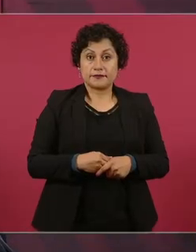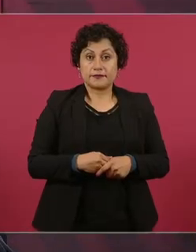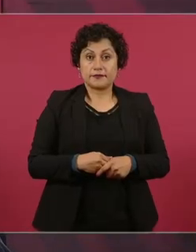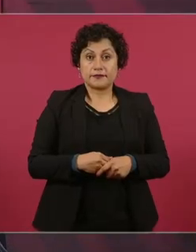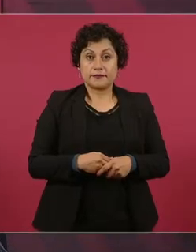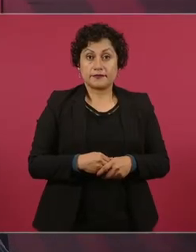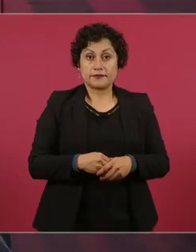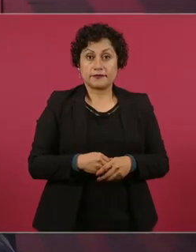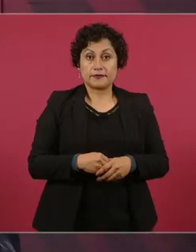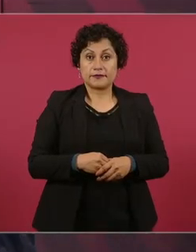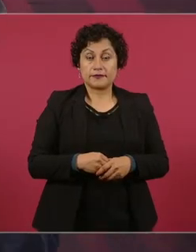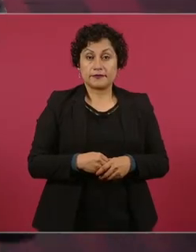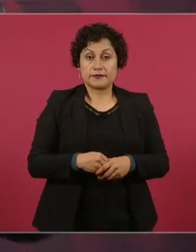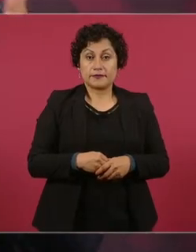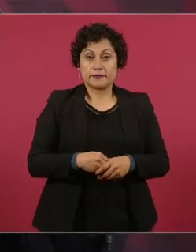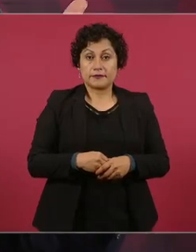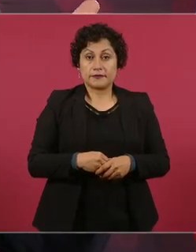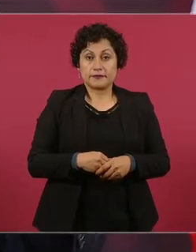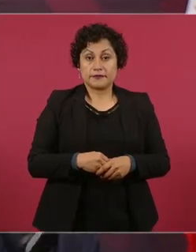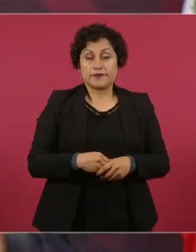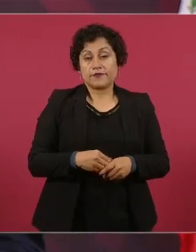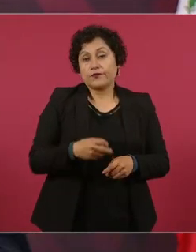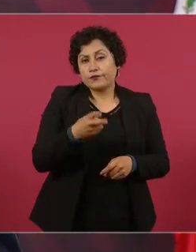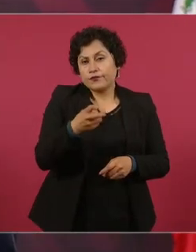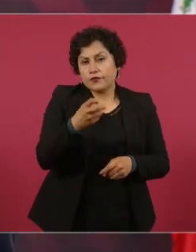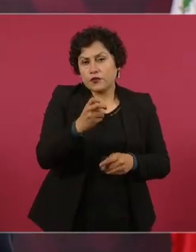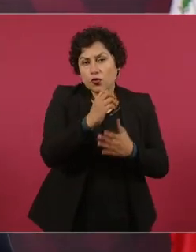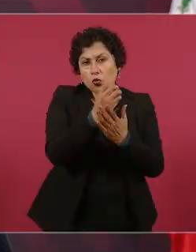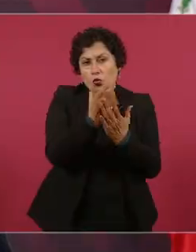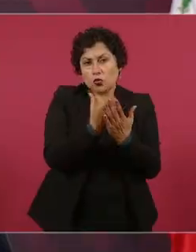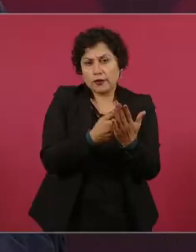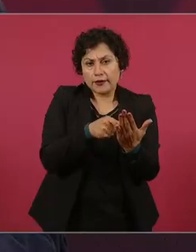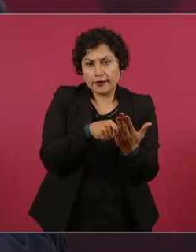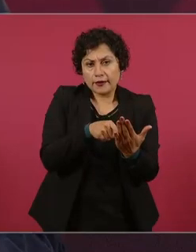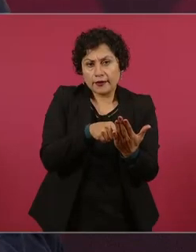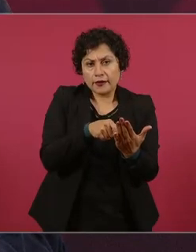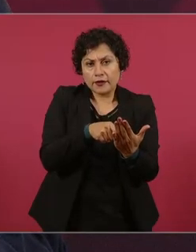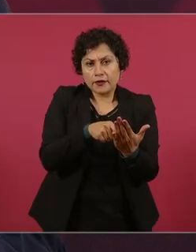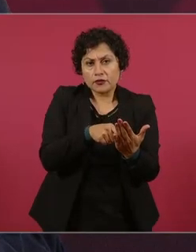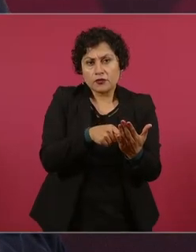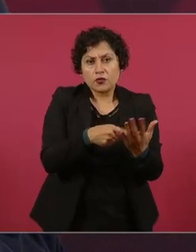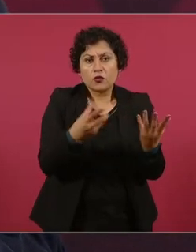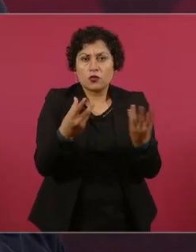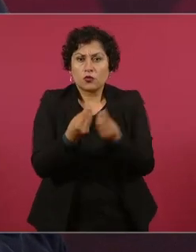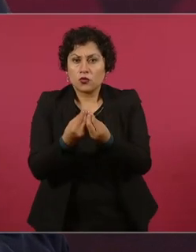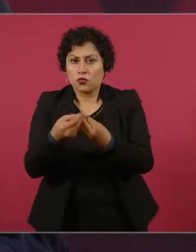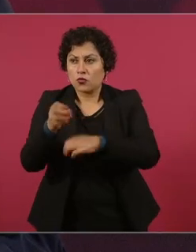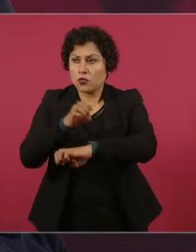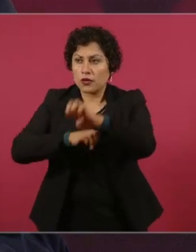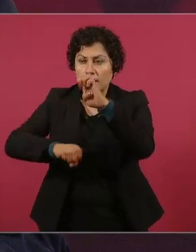un contrato con una empresa constructora.